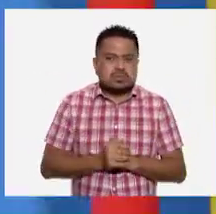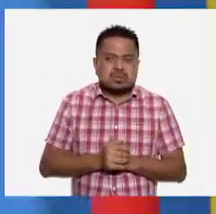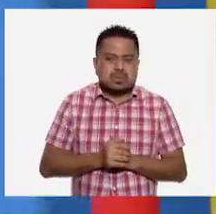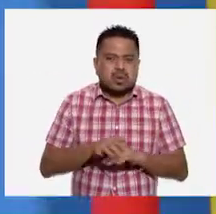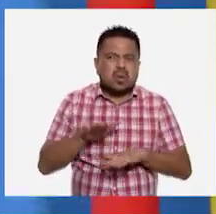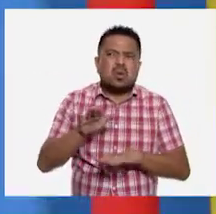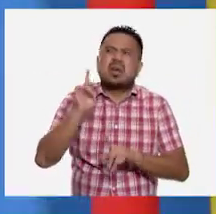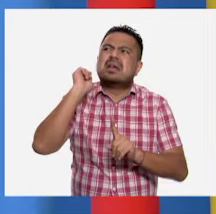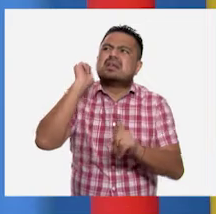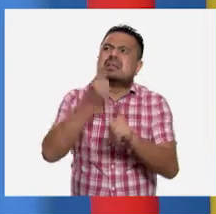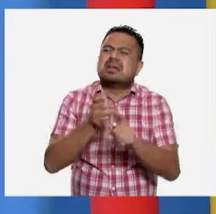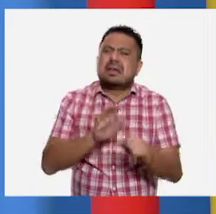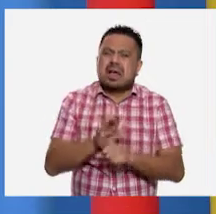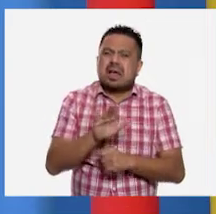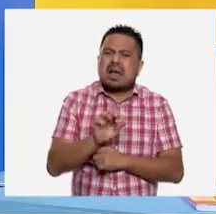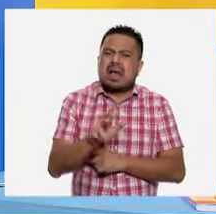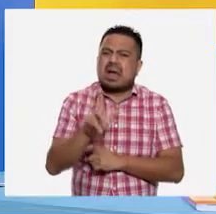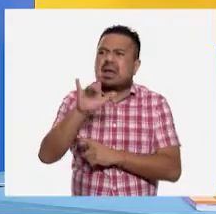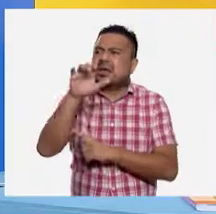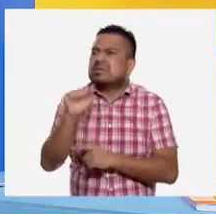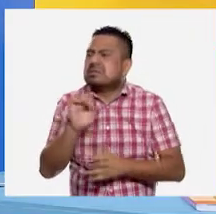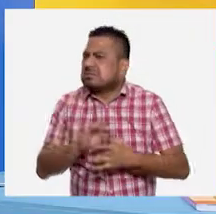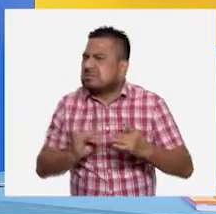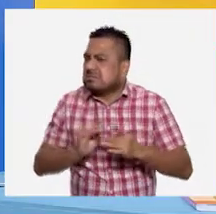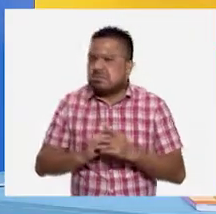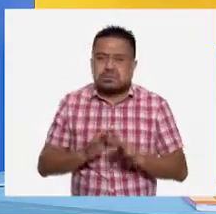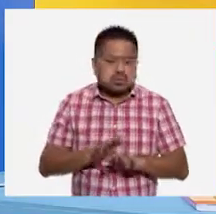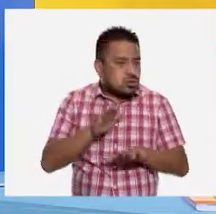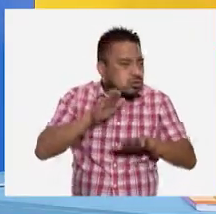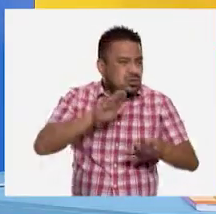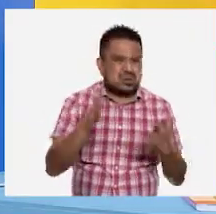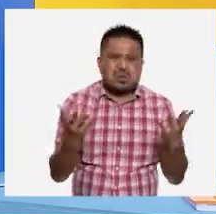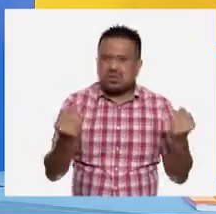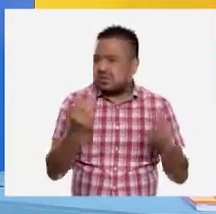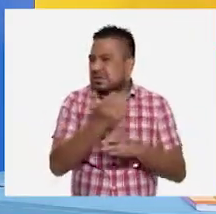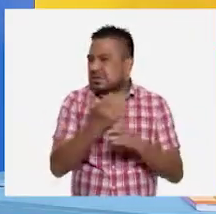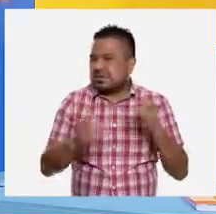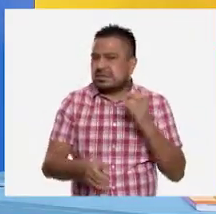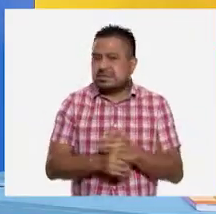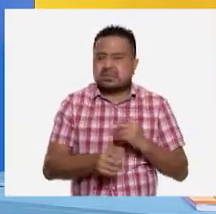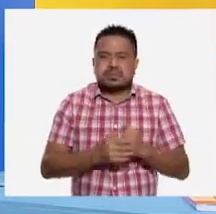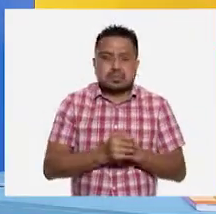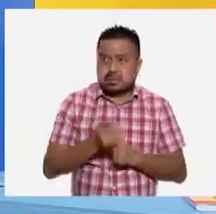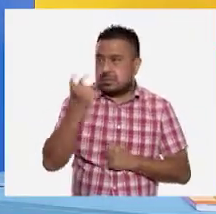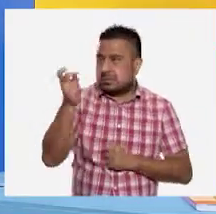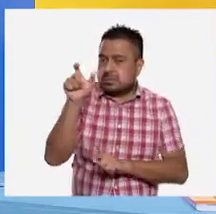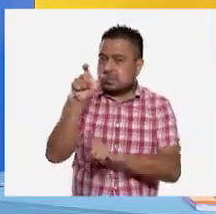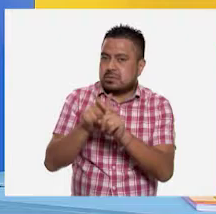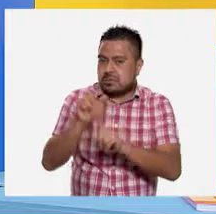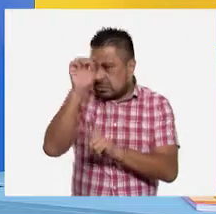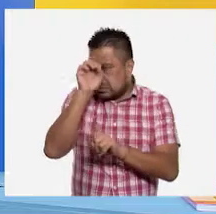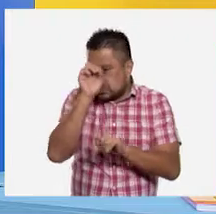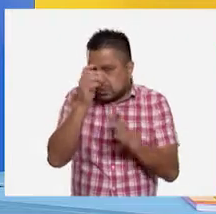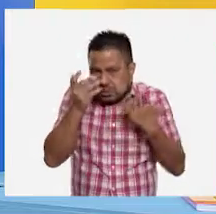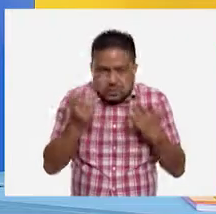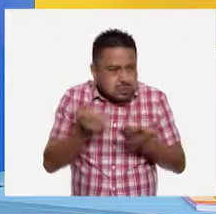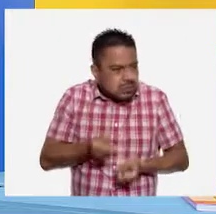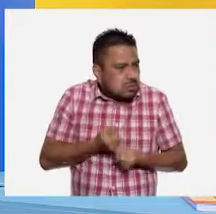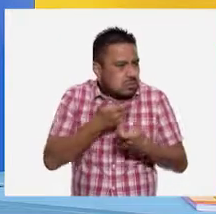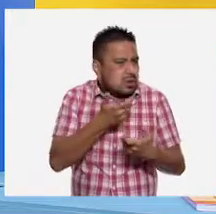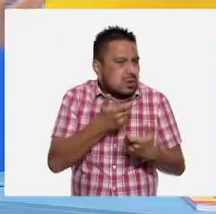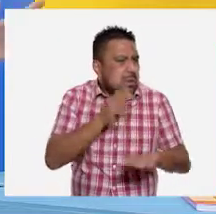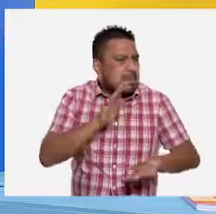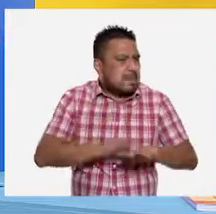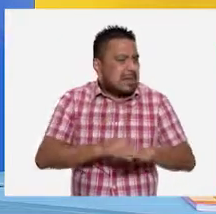sobre qué hablaba Carlos Monsiváis? Sobre muchísimas cosas. Él era un comentarista de la cultura en el